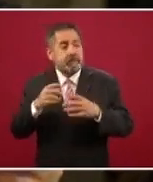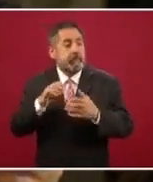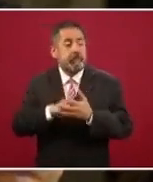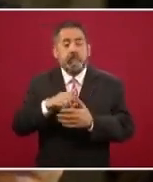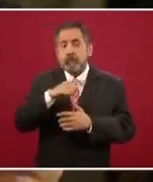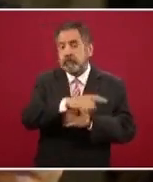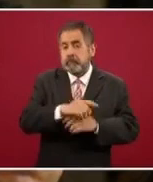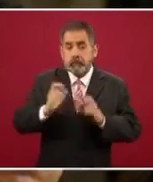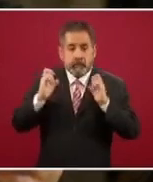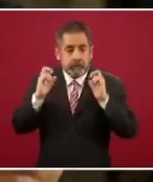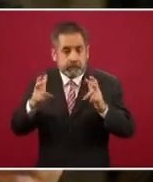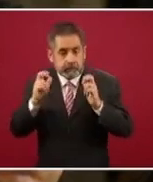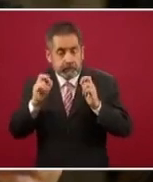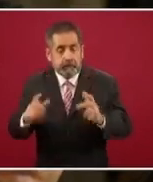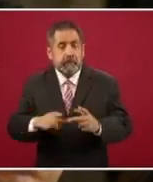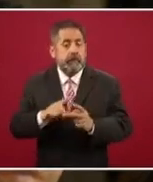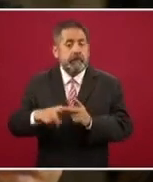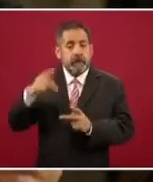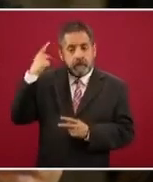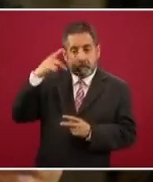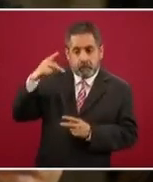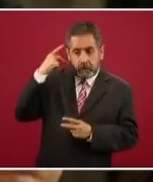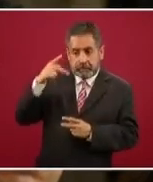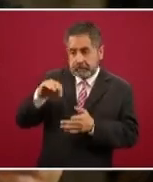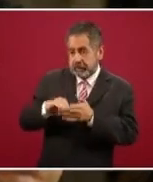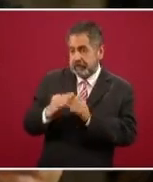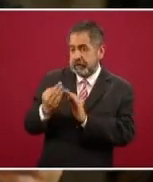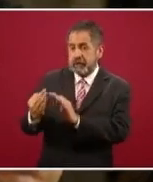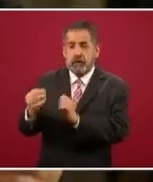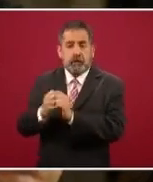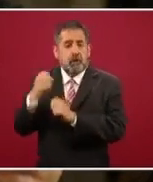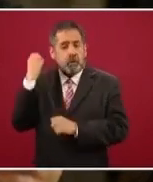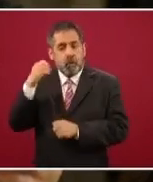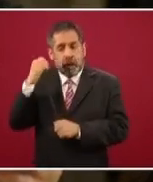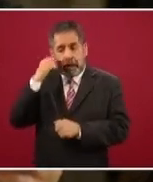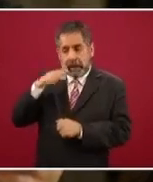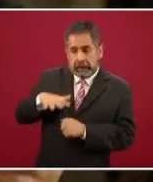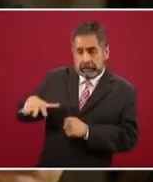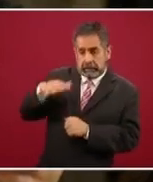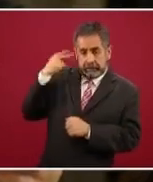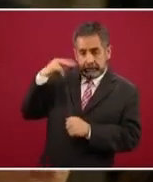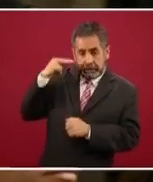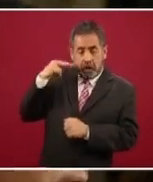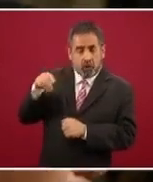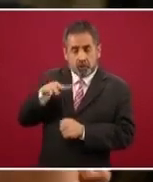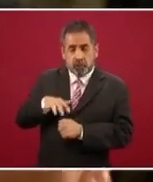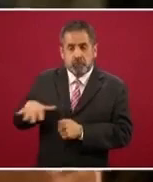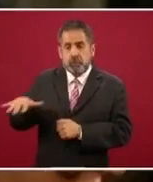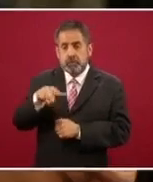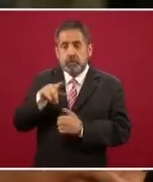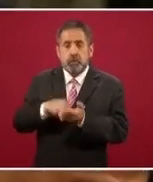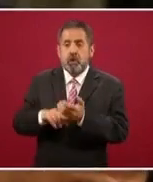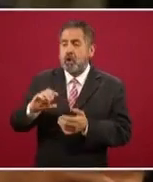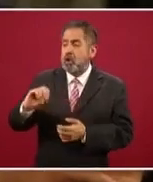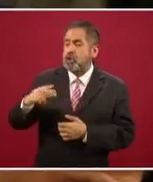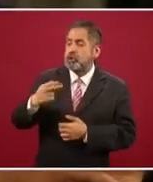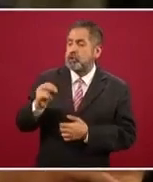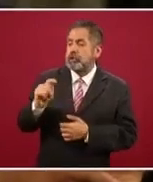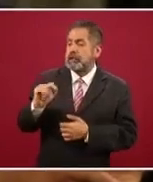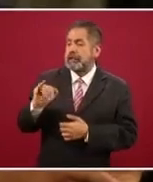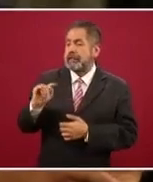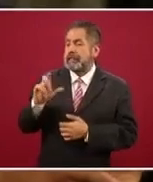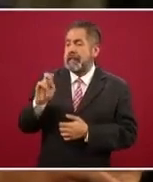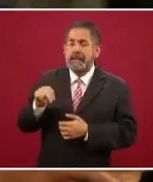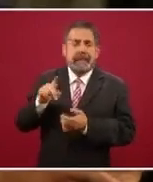Chiapas, Puebla, ahí en el vértice Puebla, Oaxaca, Veracruz, el Ochotitlán, donde hay una